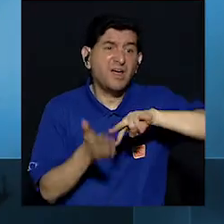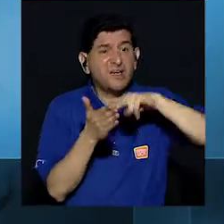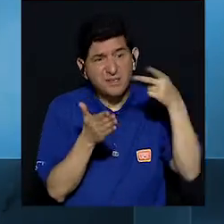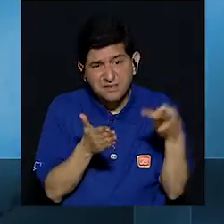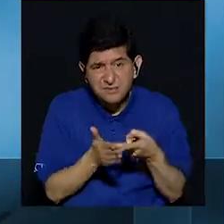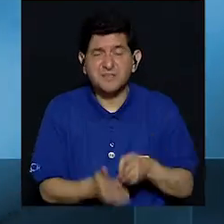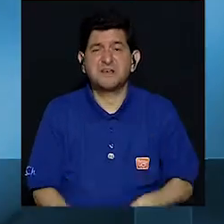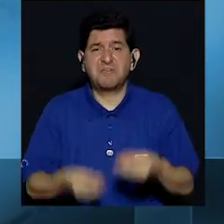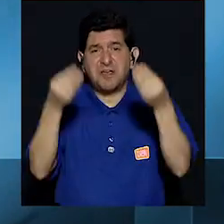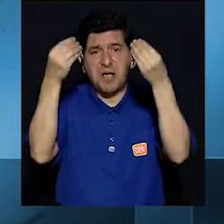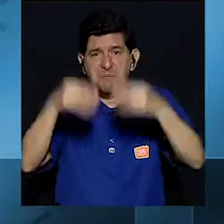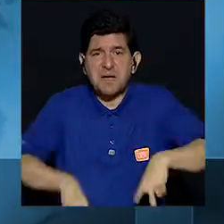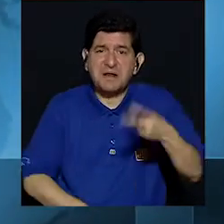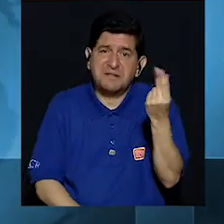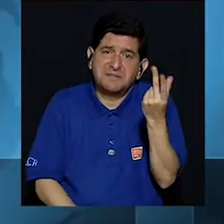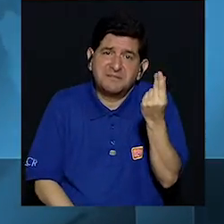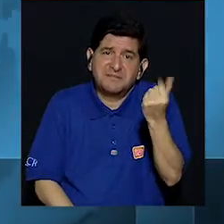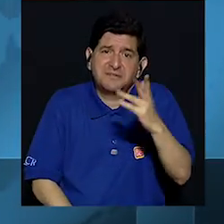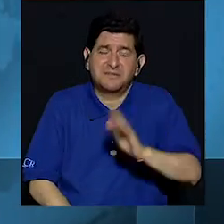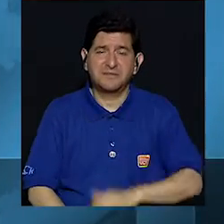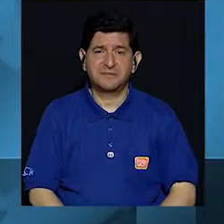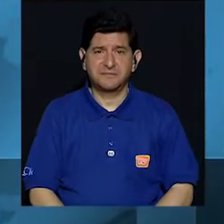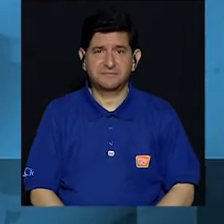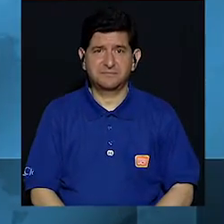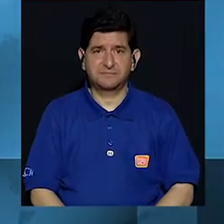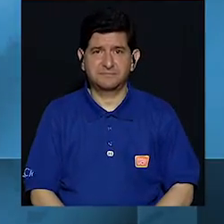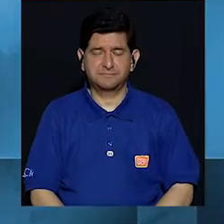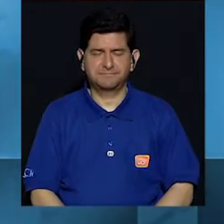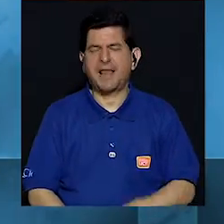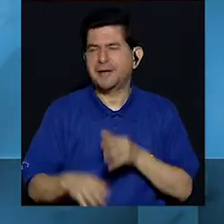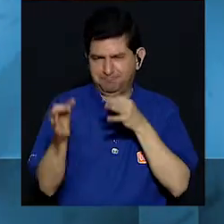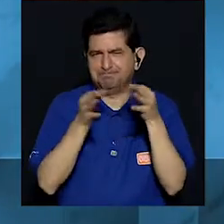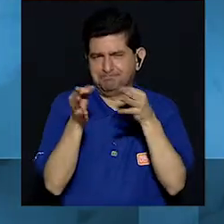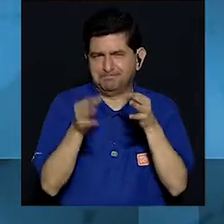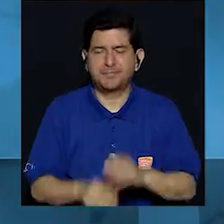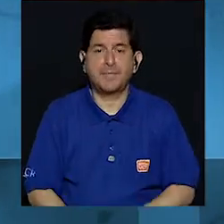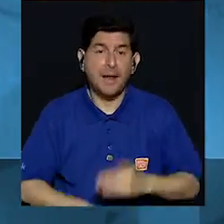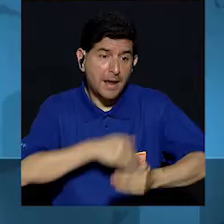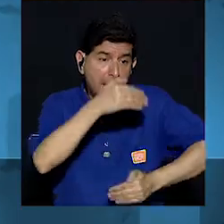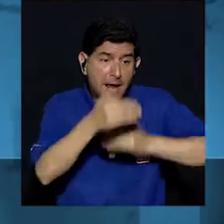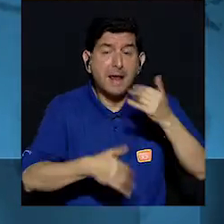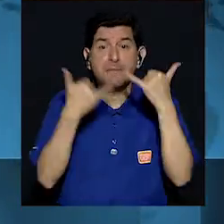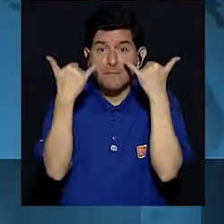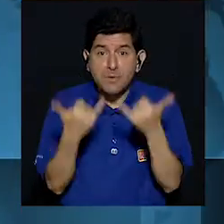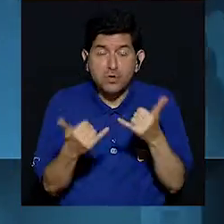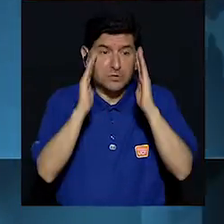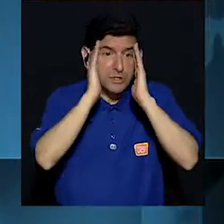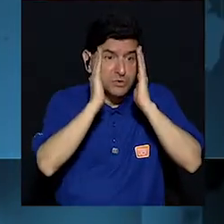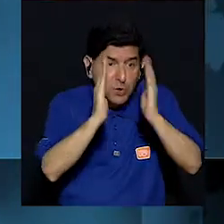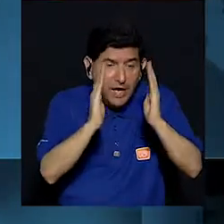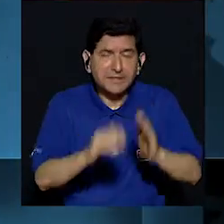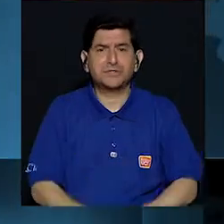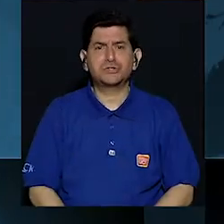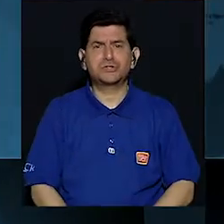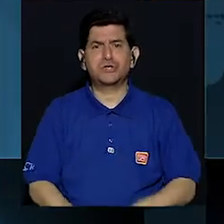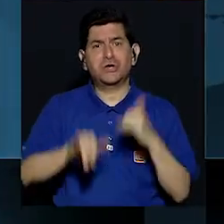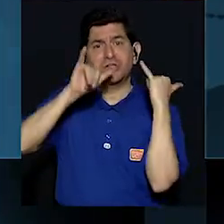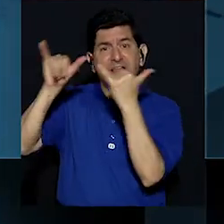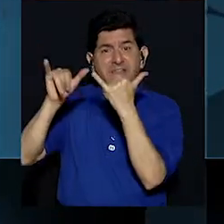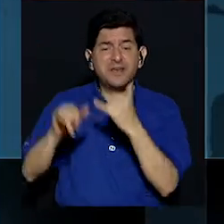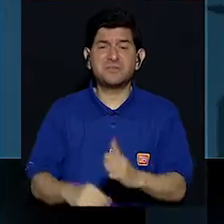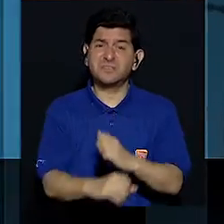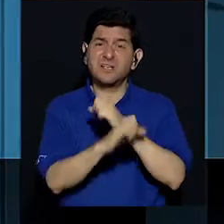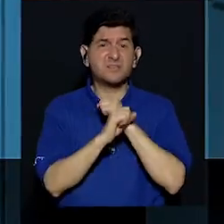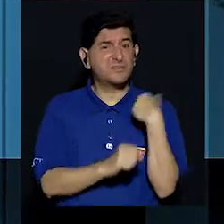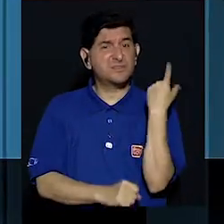un desperdicio de recursos. Dicho de otra manera, el procedimiento actual de atención de denuncias lo único que